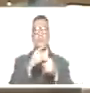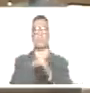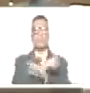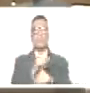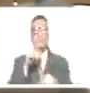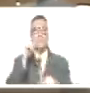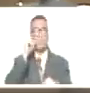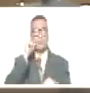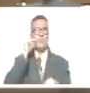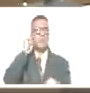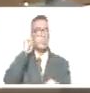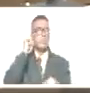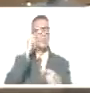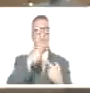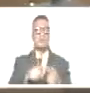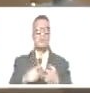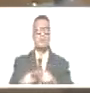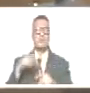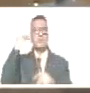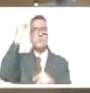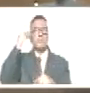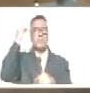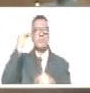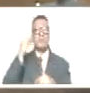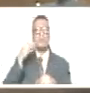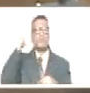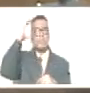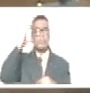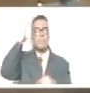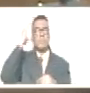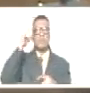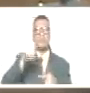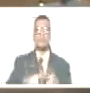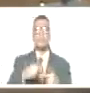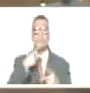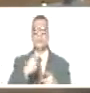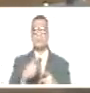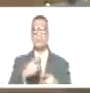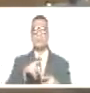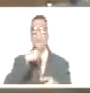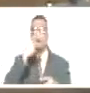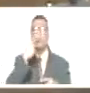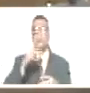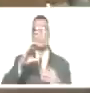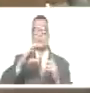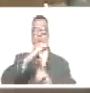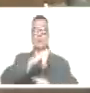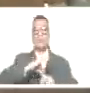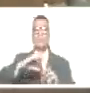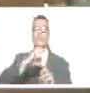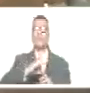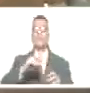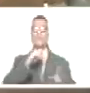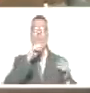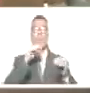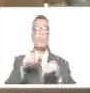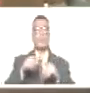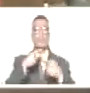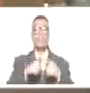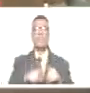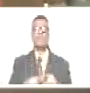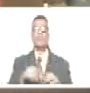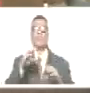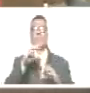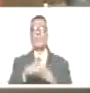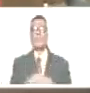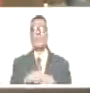condición social, pensamiento, conciencia, opinión política, cultura, idioma, origen étnico,